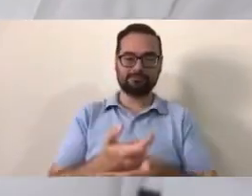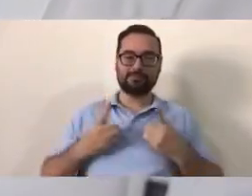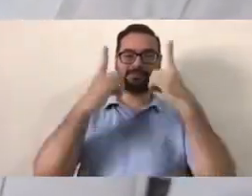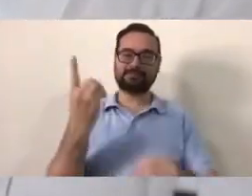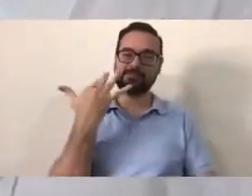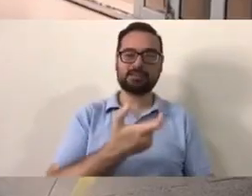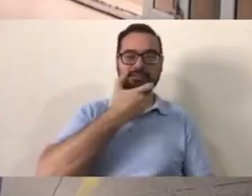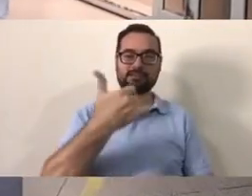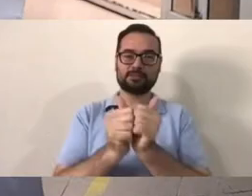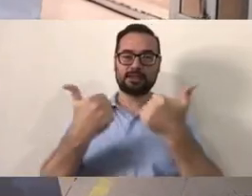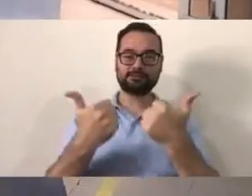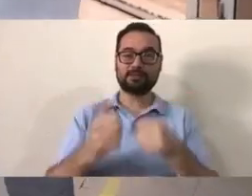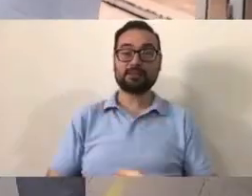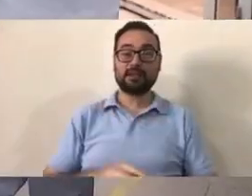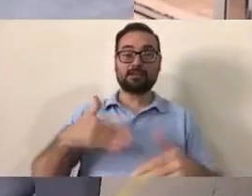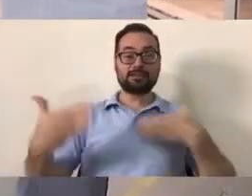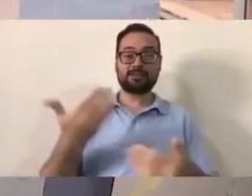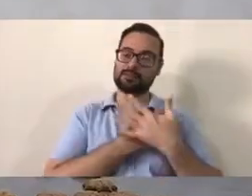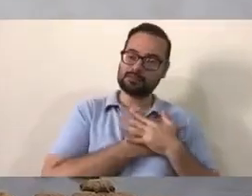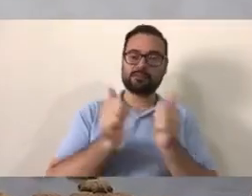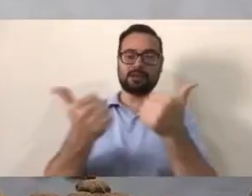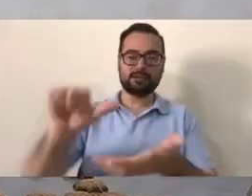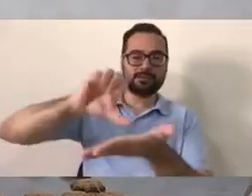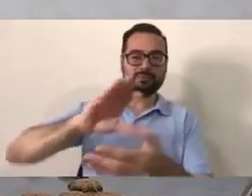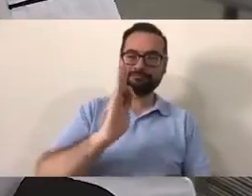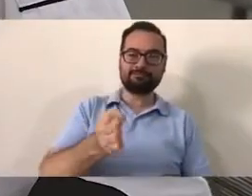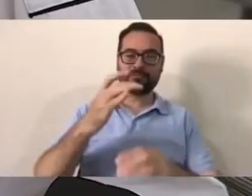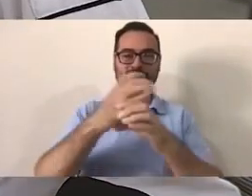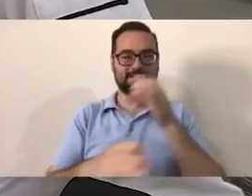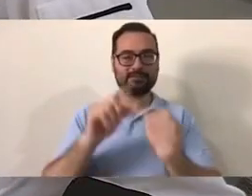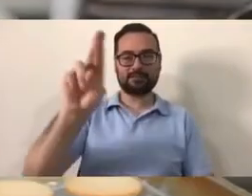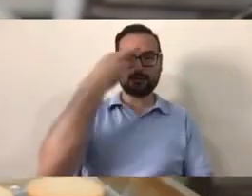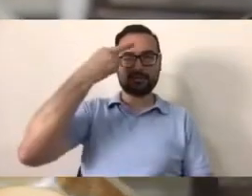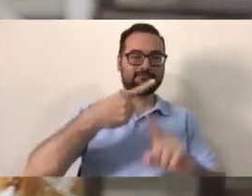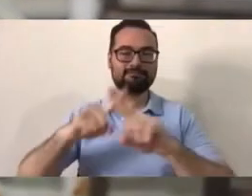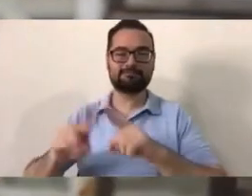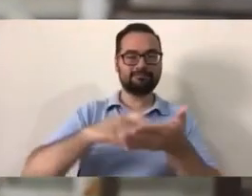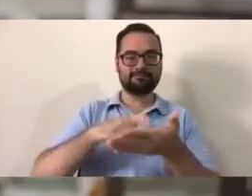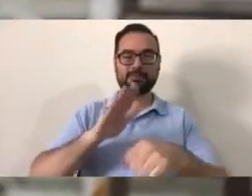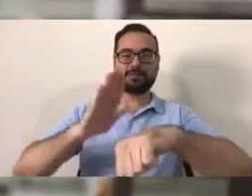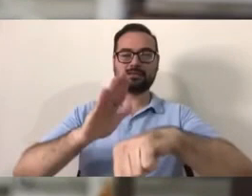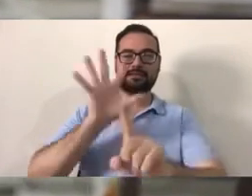calidad. Disfruta del amor que la panadería APAC agrega a sus productos y recuerda que cada compra es un